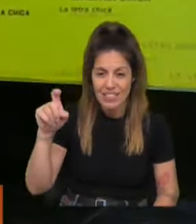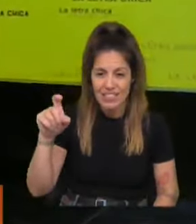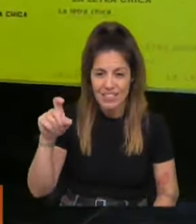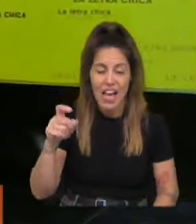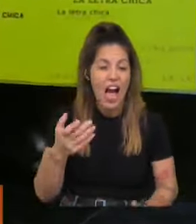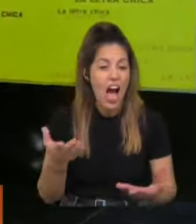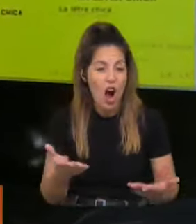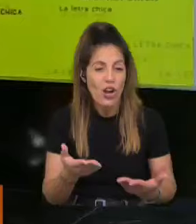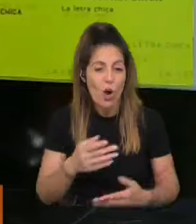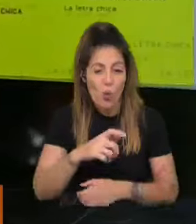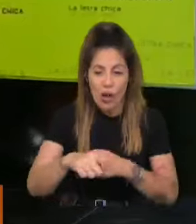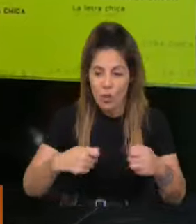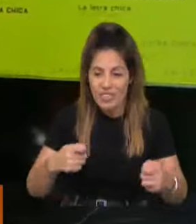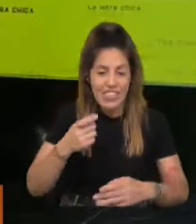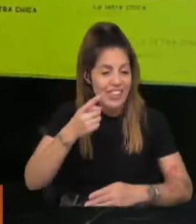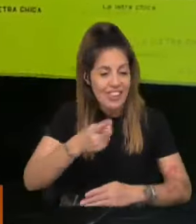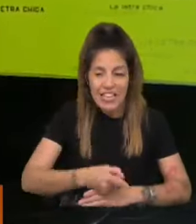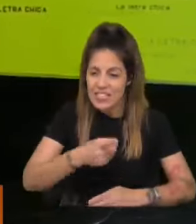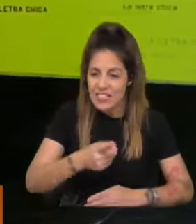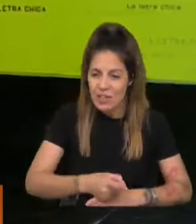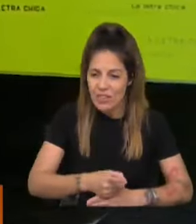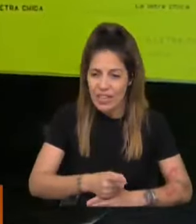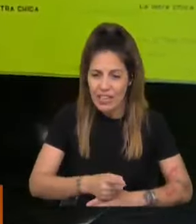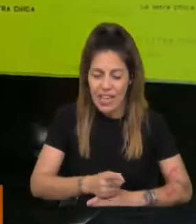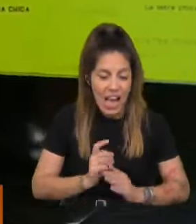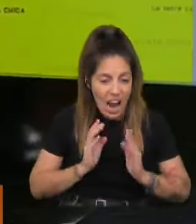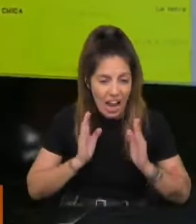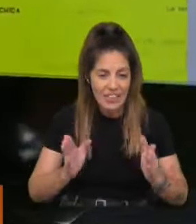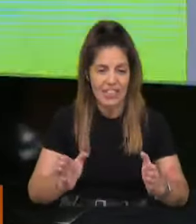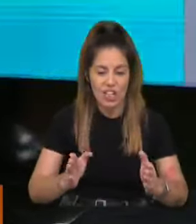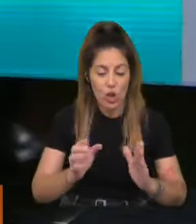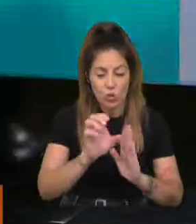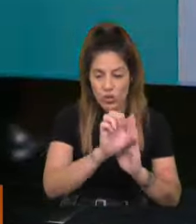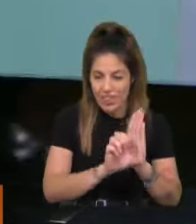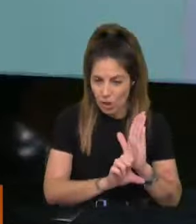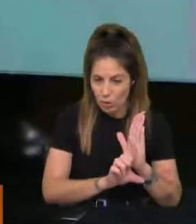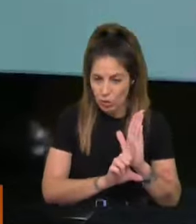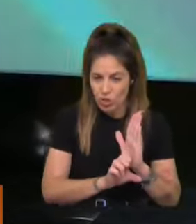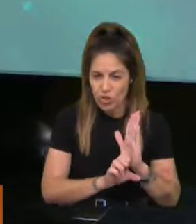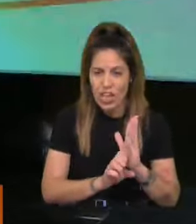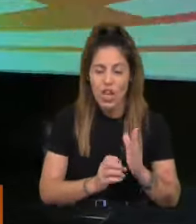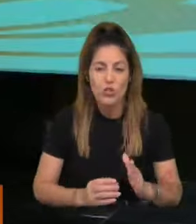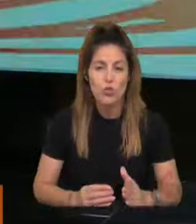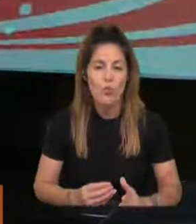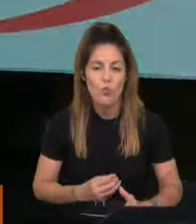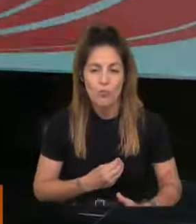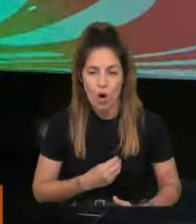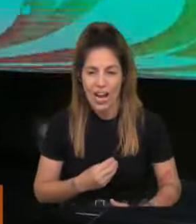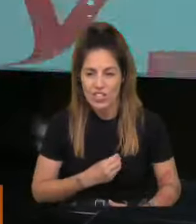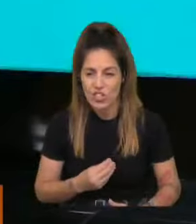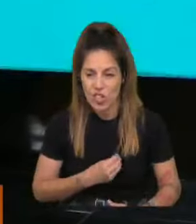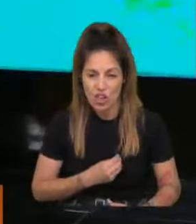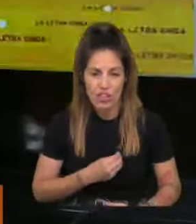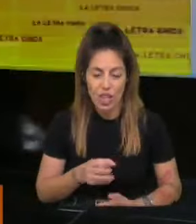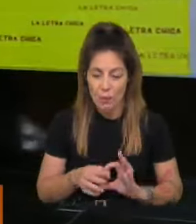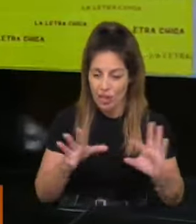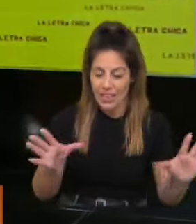Ahora cuando el pnt resuelve atendiendo sus estatutos y su vocación democrática el pcnt